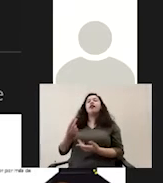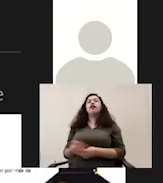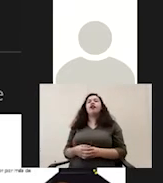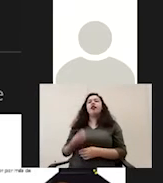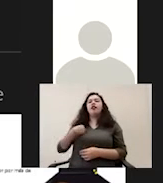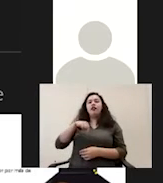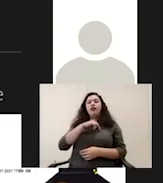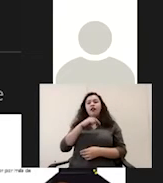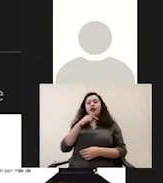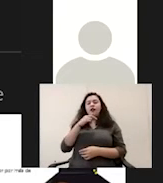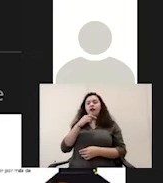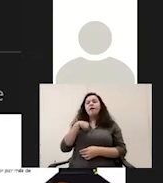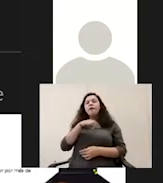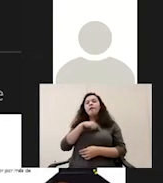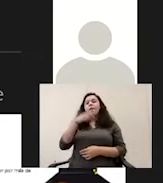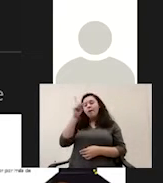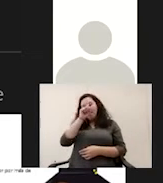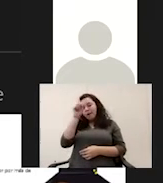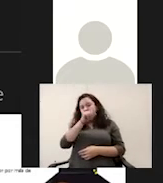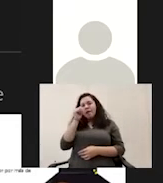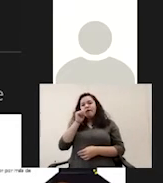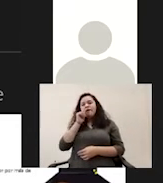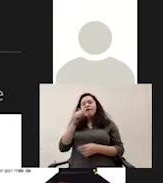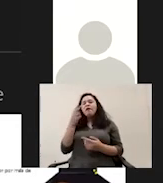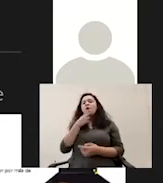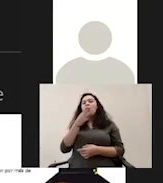decimos, les sugerimos que utilicen